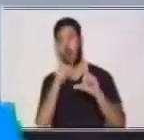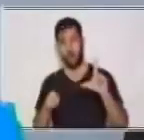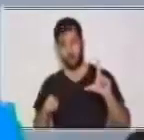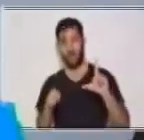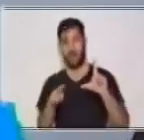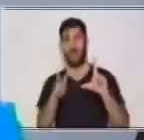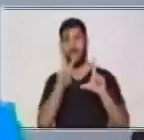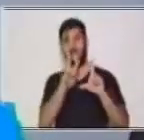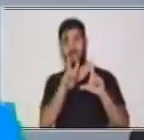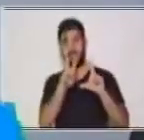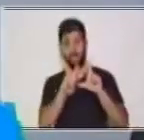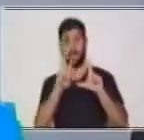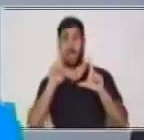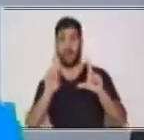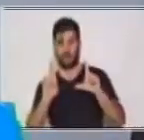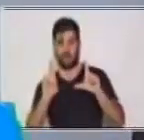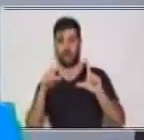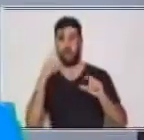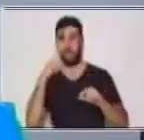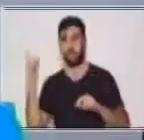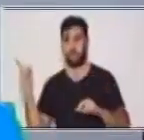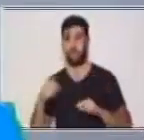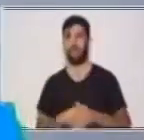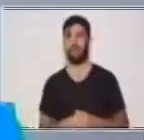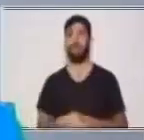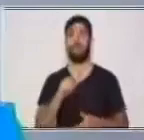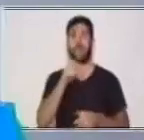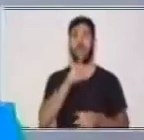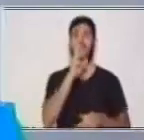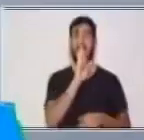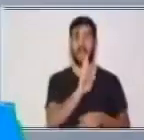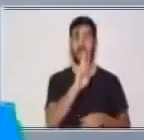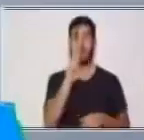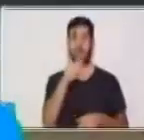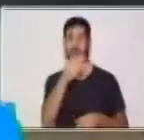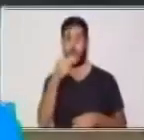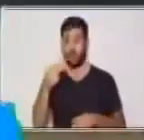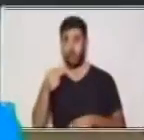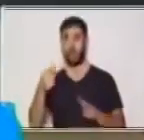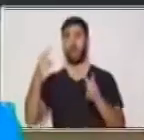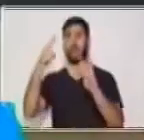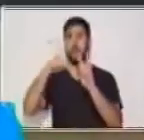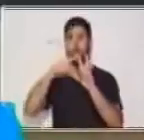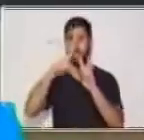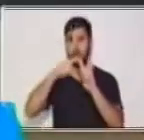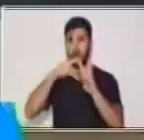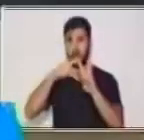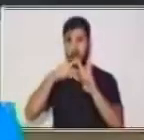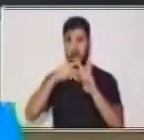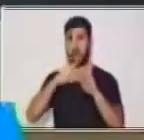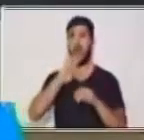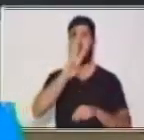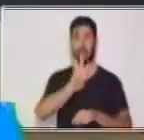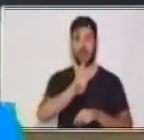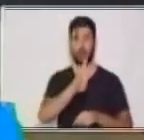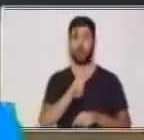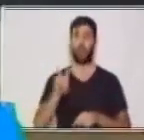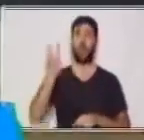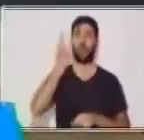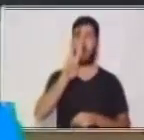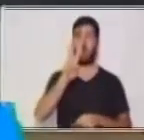ya los tamaños. R va a ser igual a la raíz cuadrada de 3 al